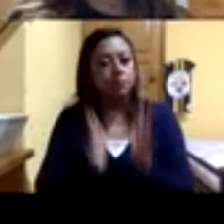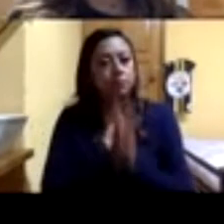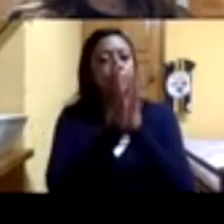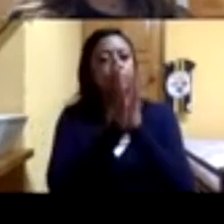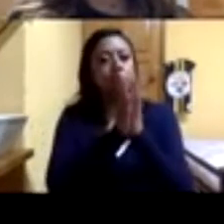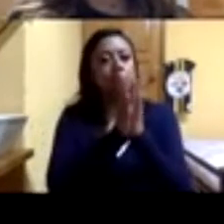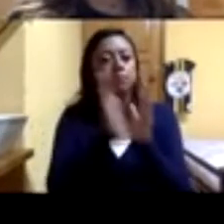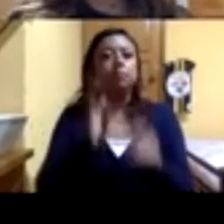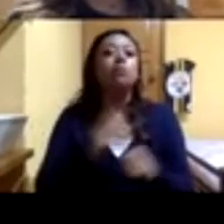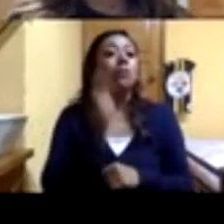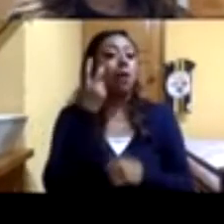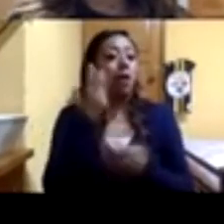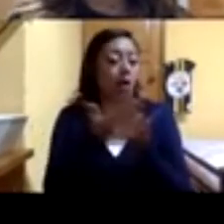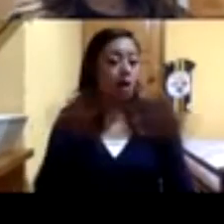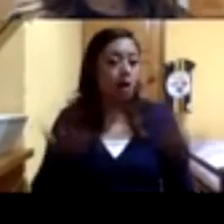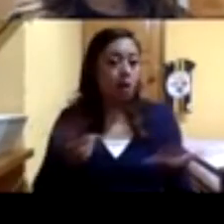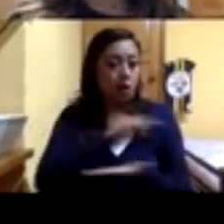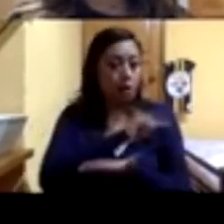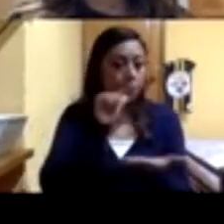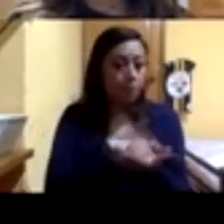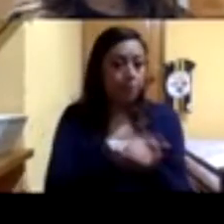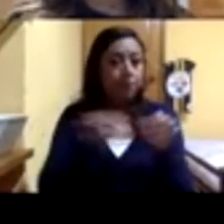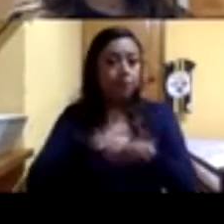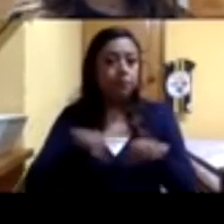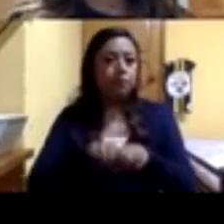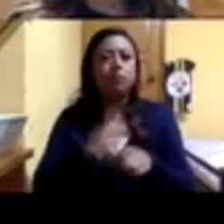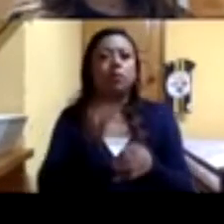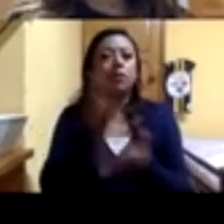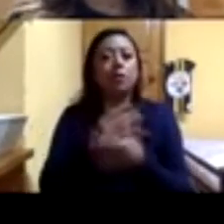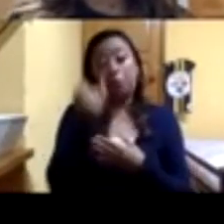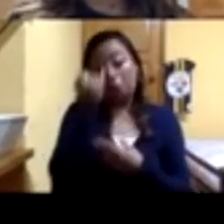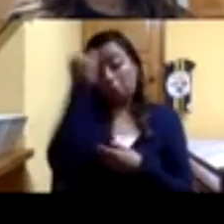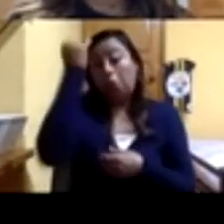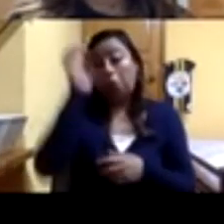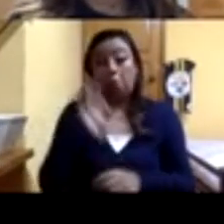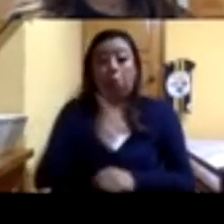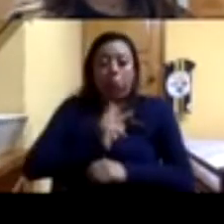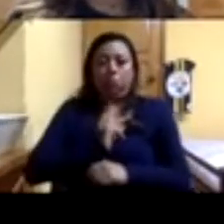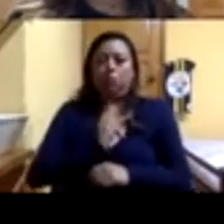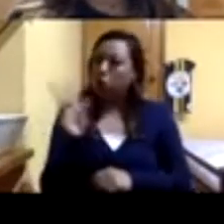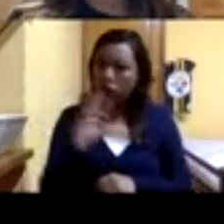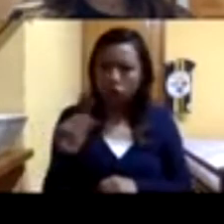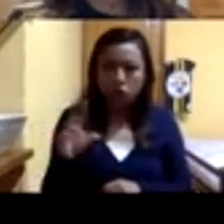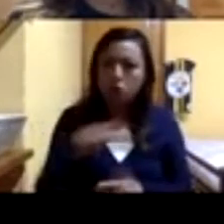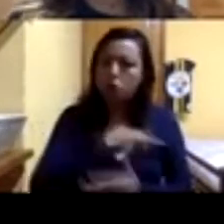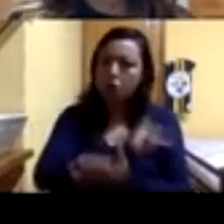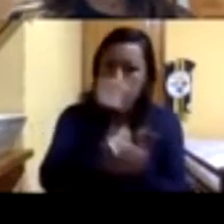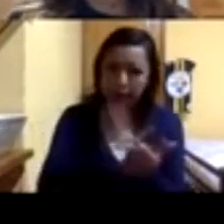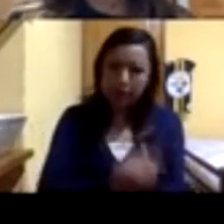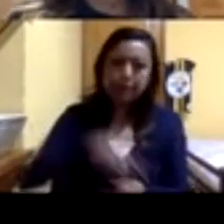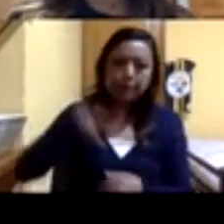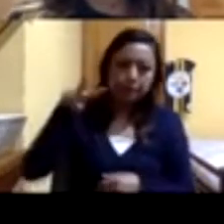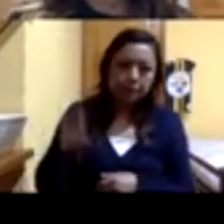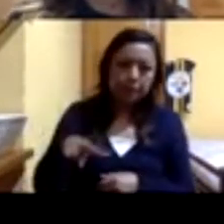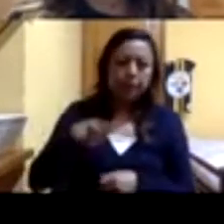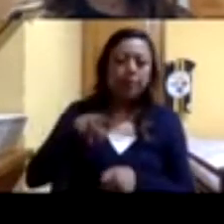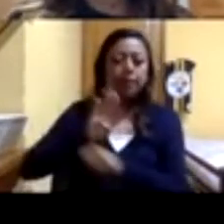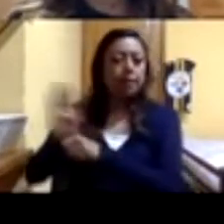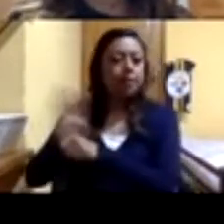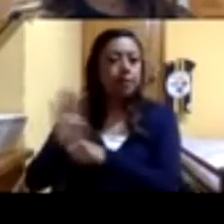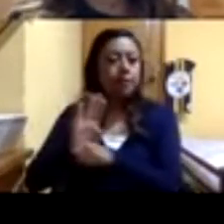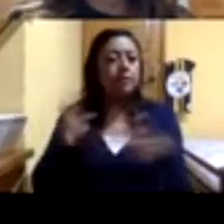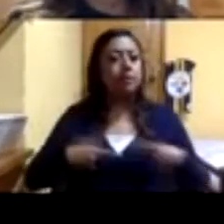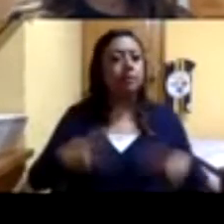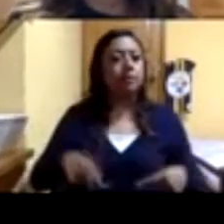sean leyes nada más emanadas o sacadas de la manga de alguien, sino que sean verdaderamente leyes que van en beneficio de la